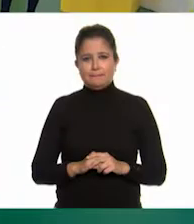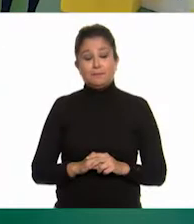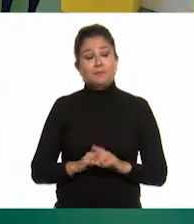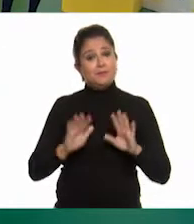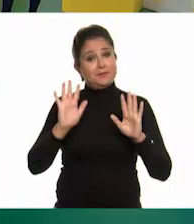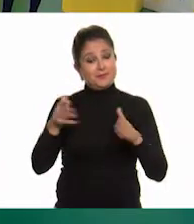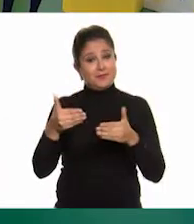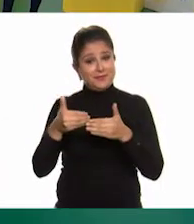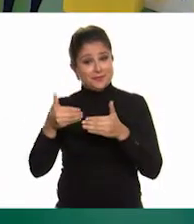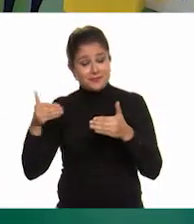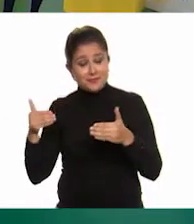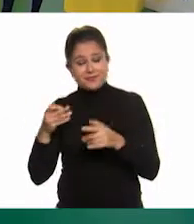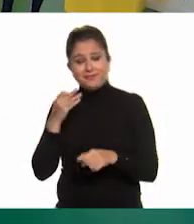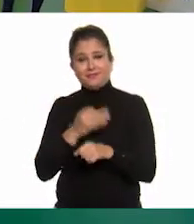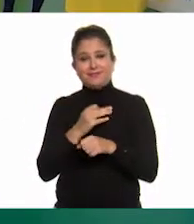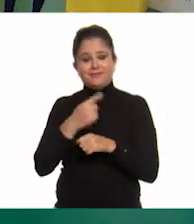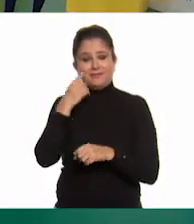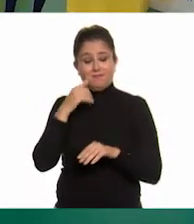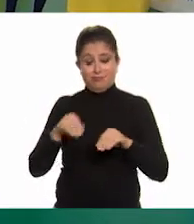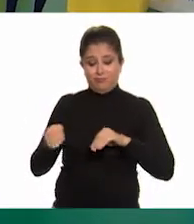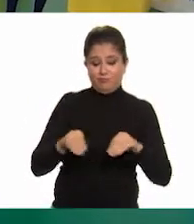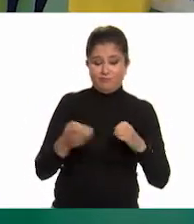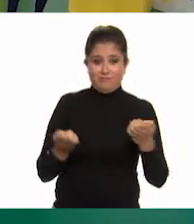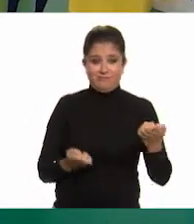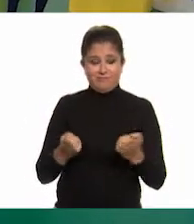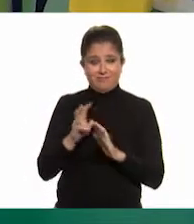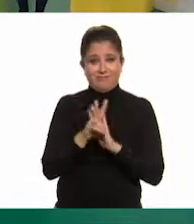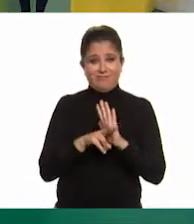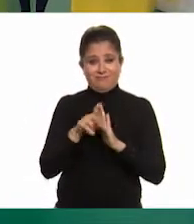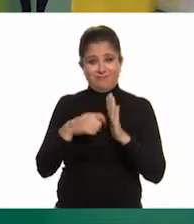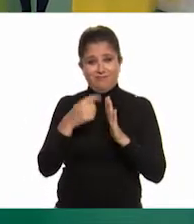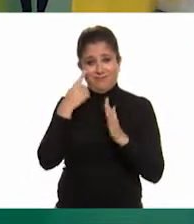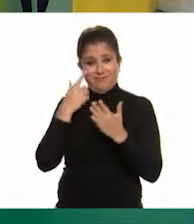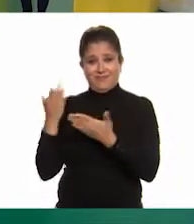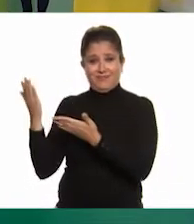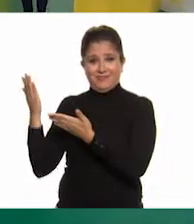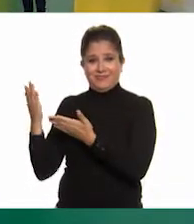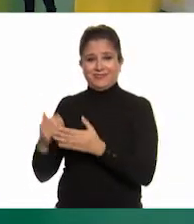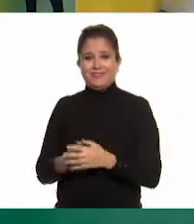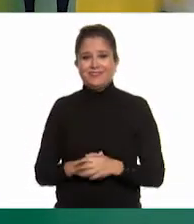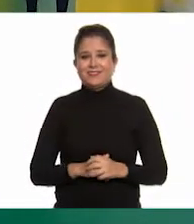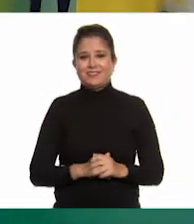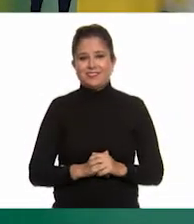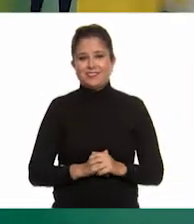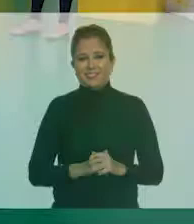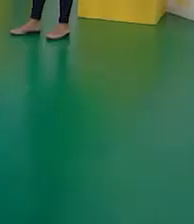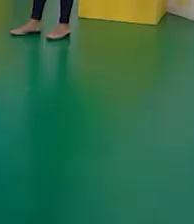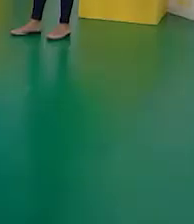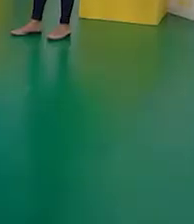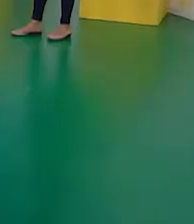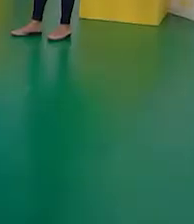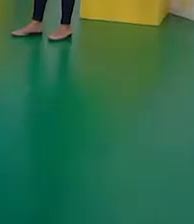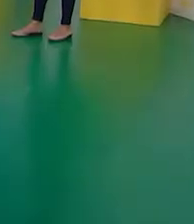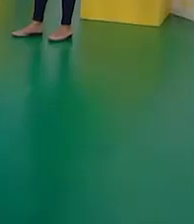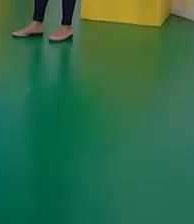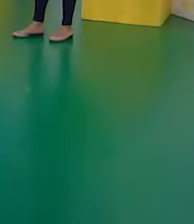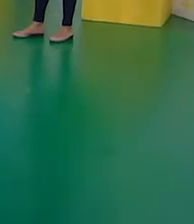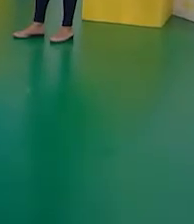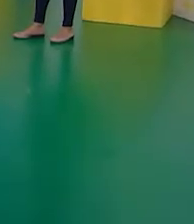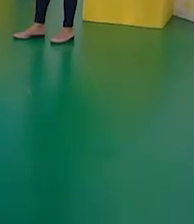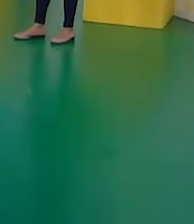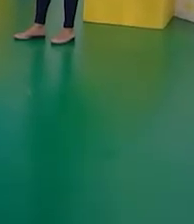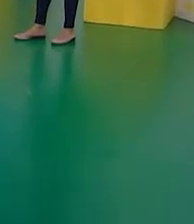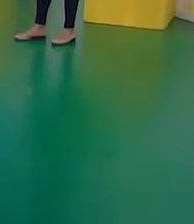Pero antes ha llegado el momento de movernos y podemos seguir jugando, maestra. A ver, ¿cuál quieres? El que hicimos primero.